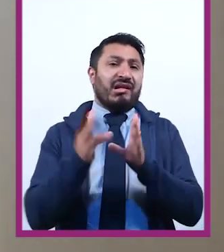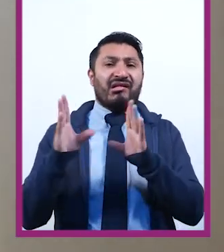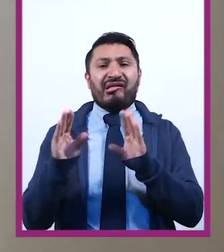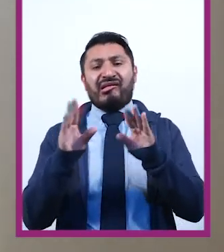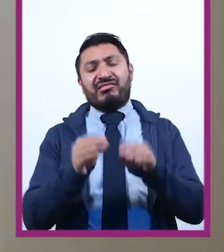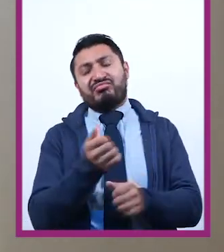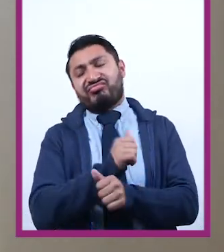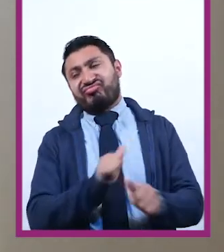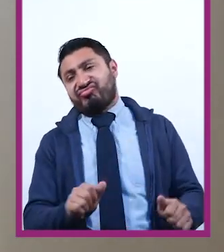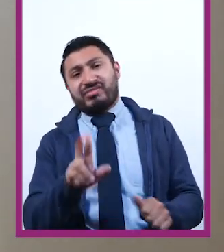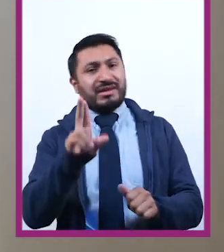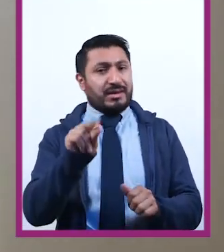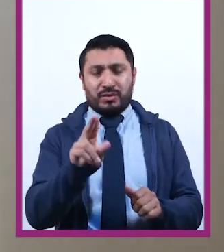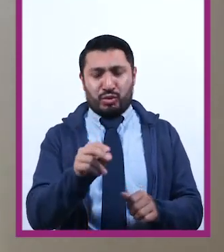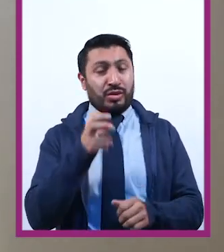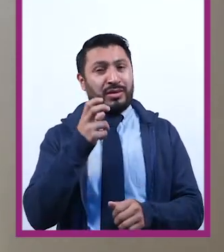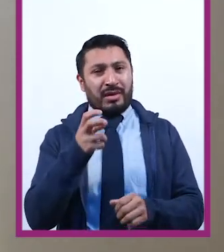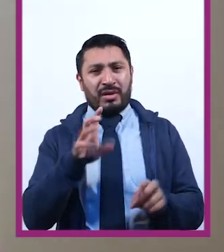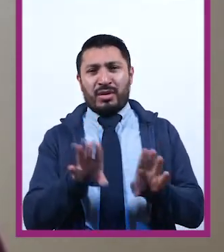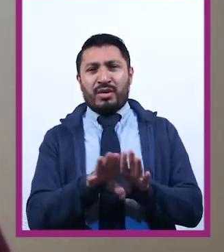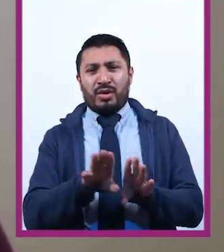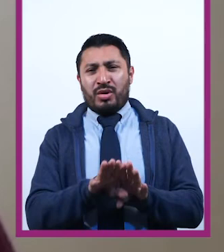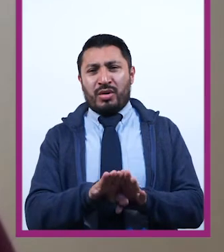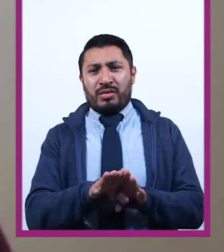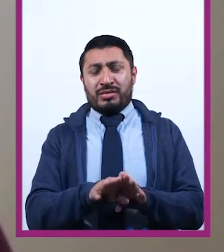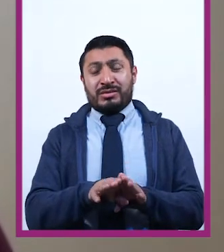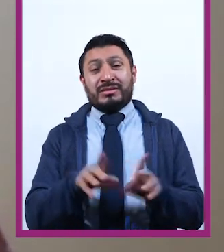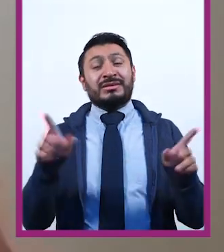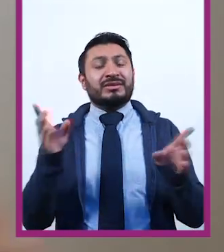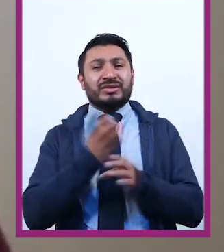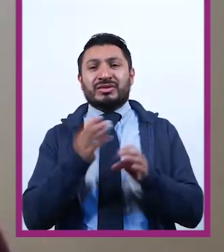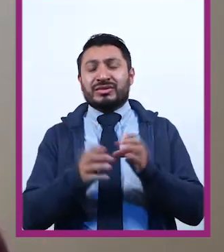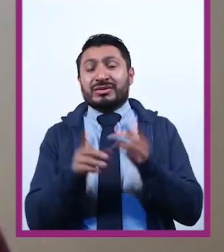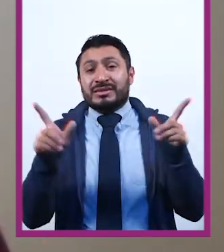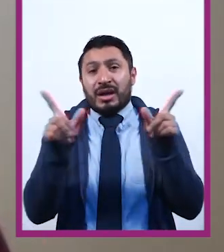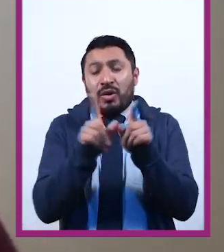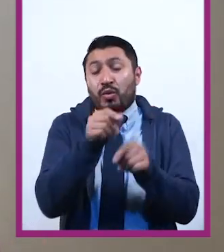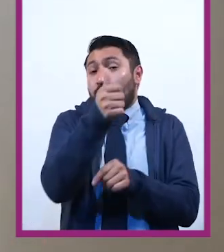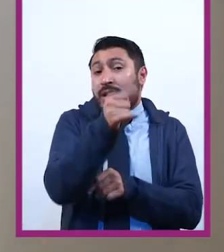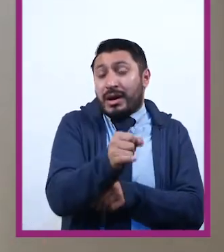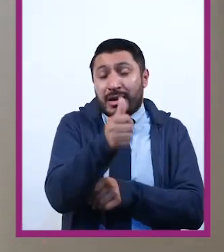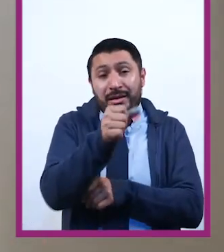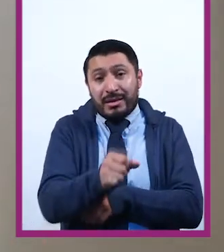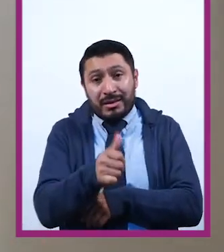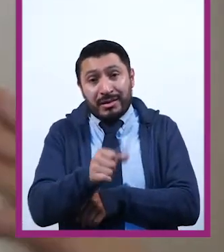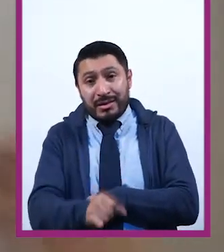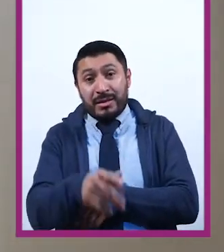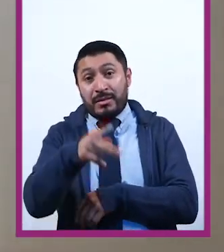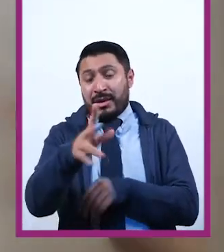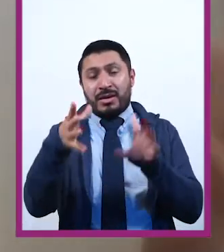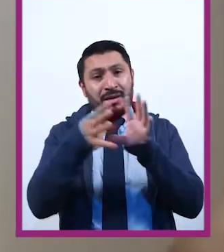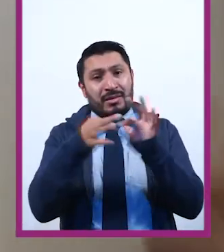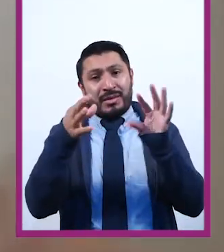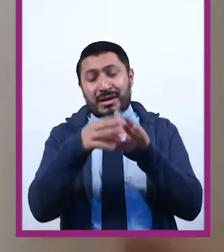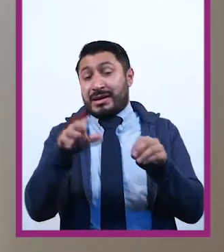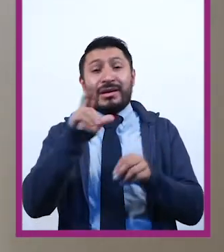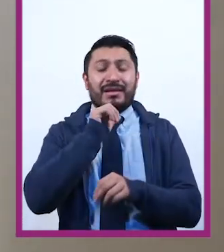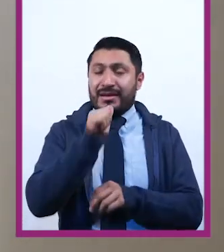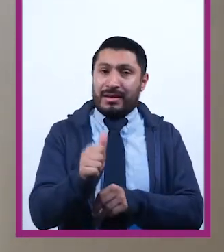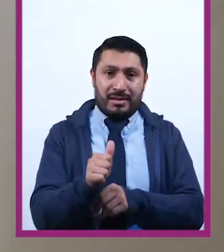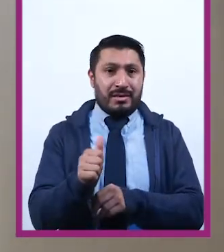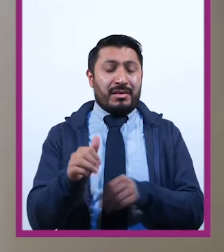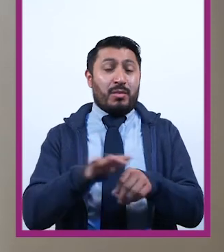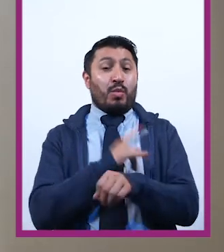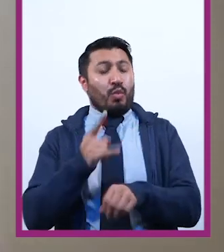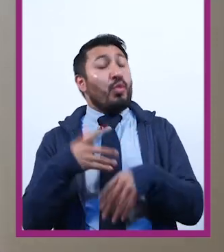en clases. Ahí uno le dan las cosas muy resumidas y ya como así se hace, pero no te explican tanto por qué se hace